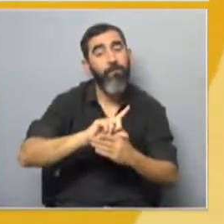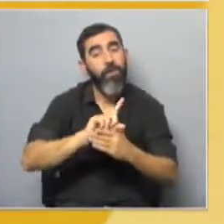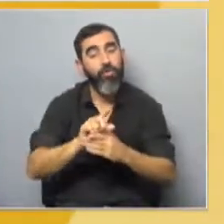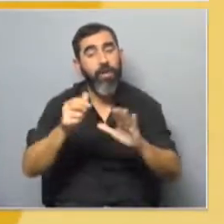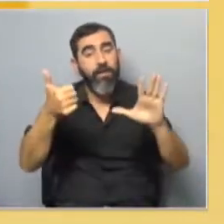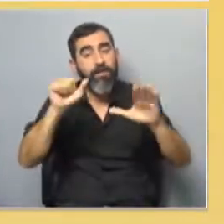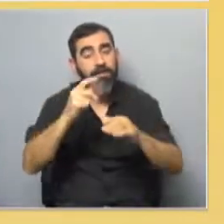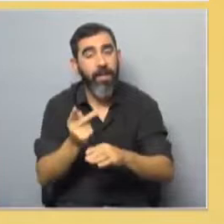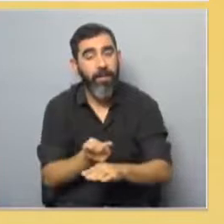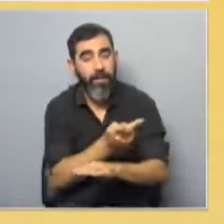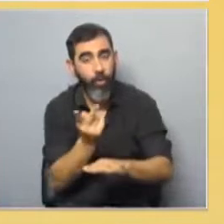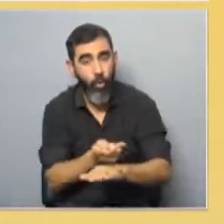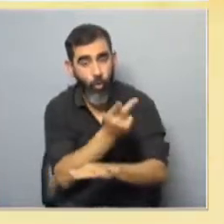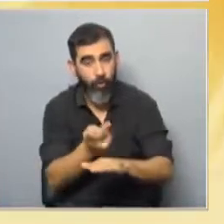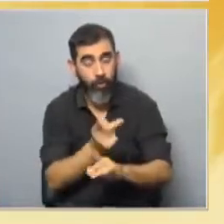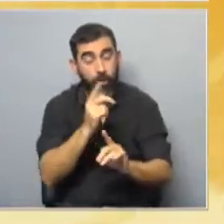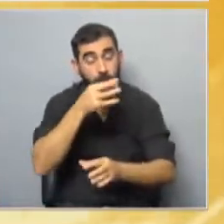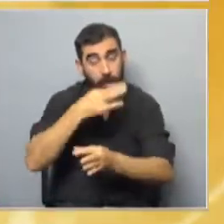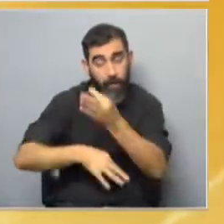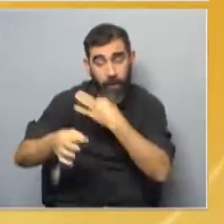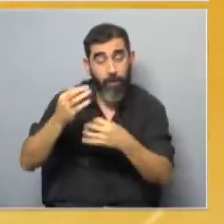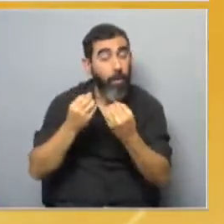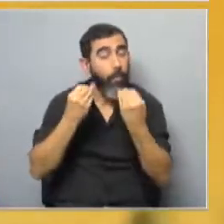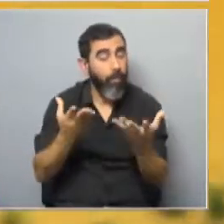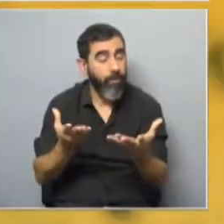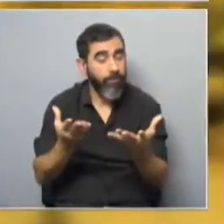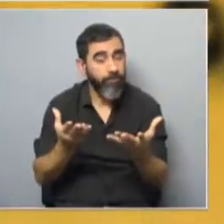60 kilómetros por hora. Él nos explicaba un poco que, bueno, por qué era, bueno, porque